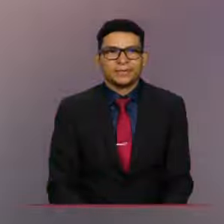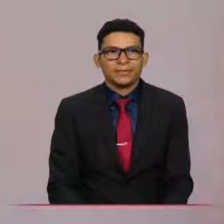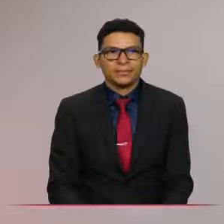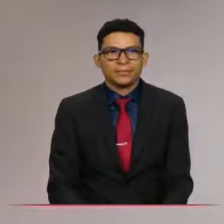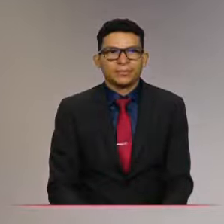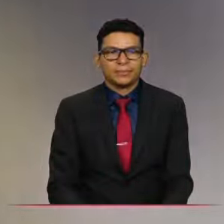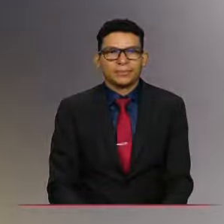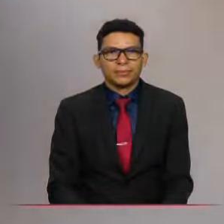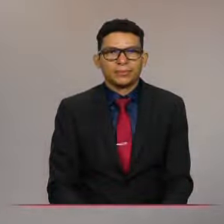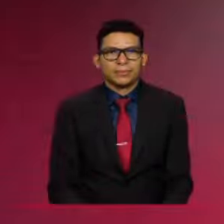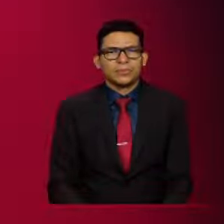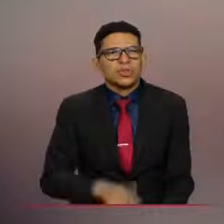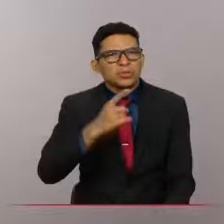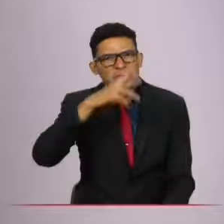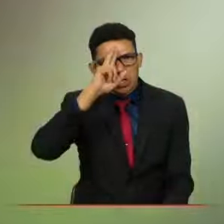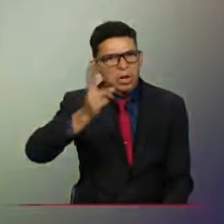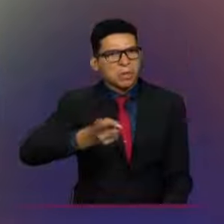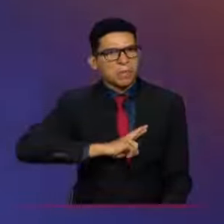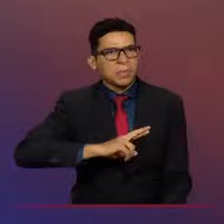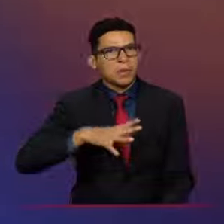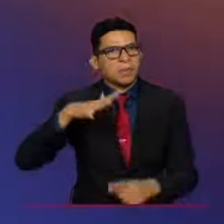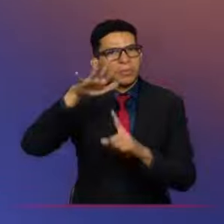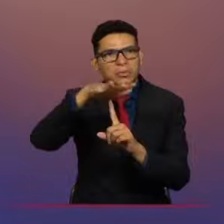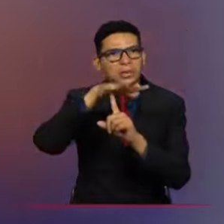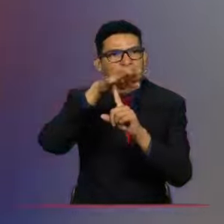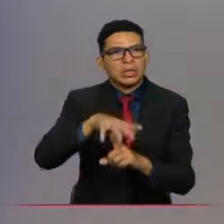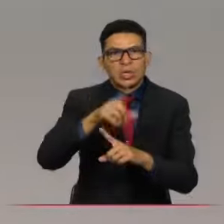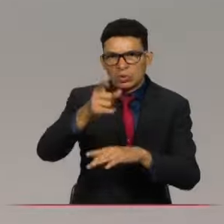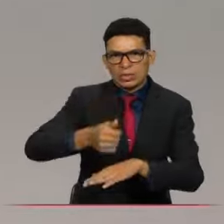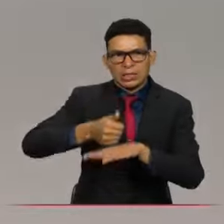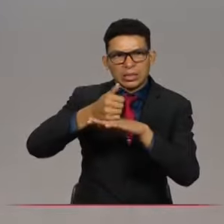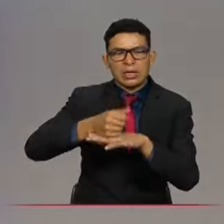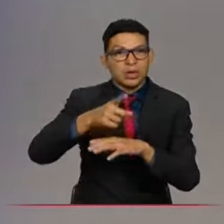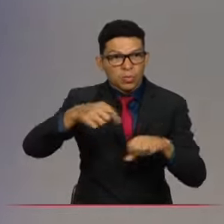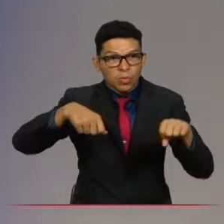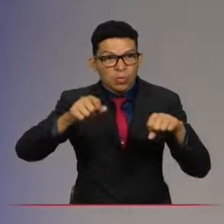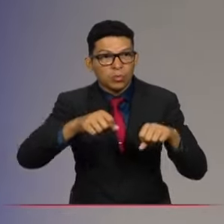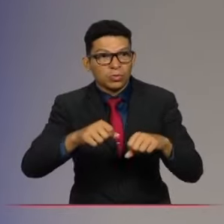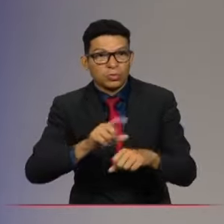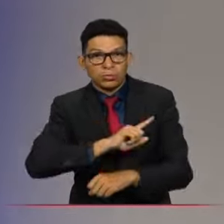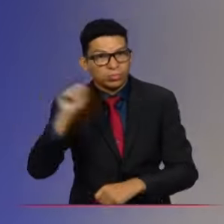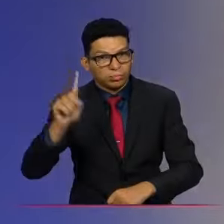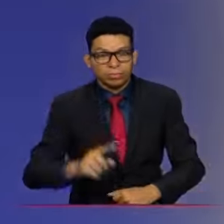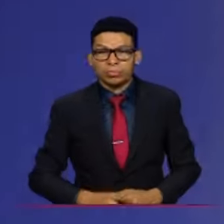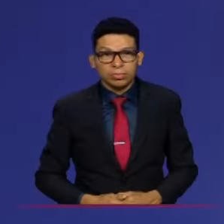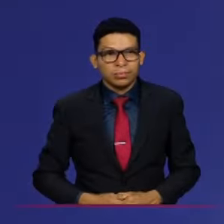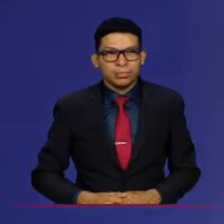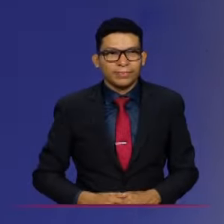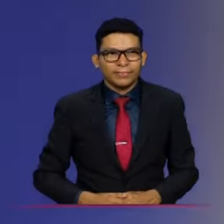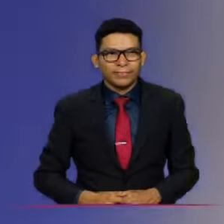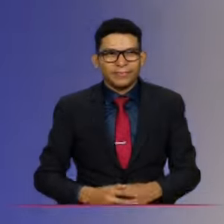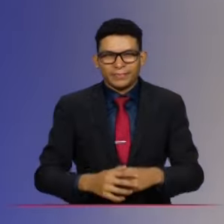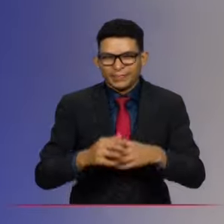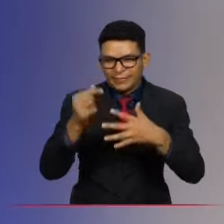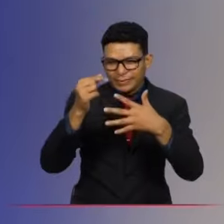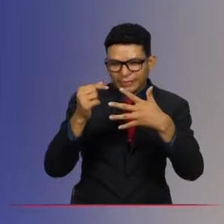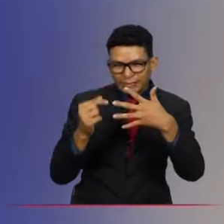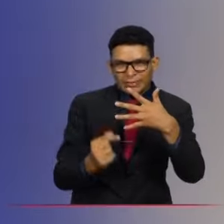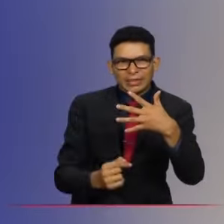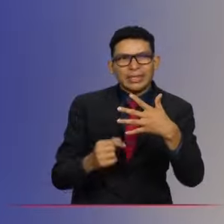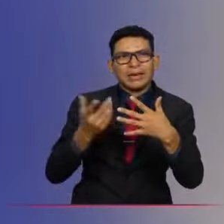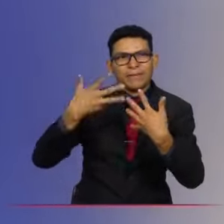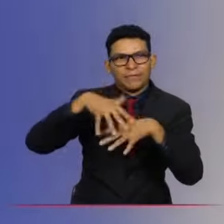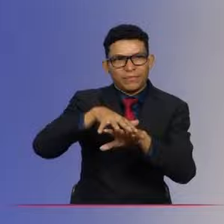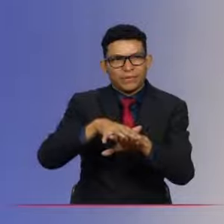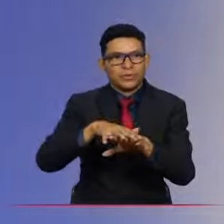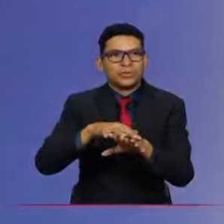Usted lo está irrespetando y le está vulnerando. Usted no tiene autoridad para cogerle la moto al señor. Casos como este son denunciados a través de las redes